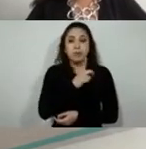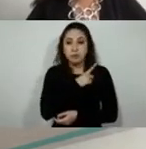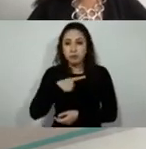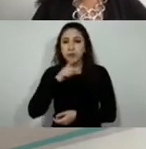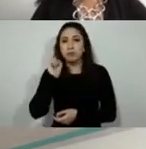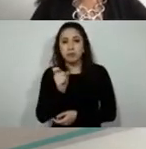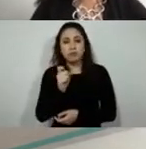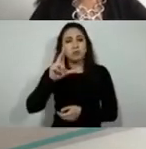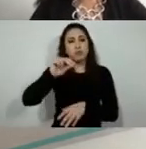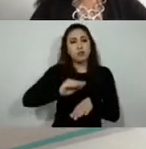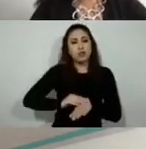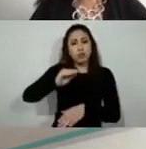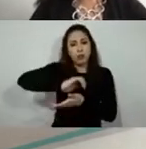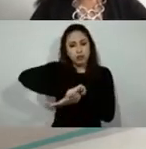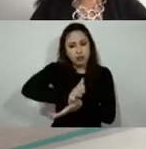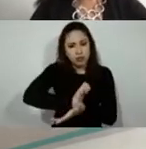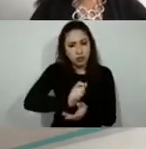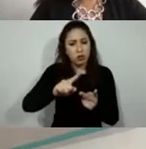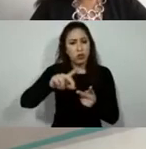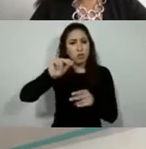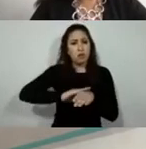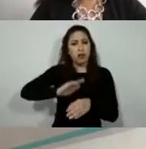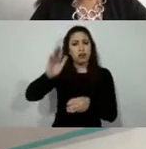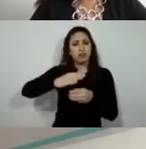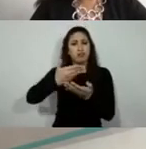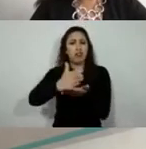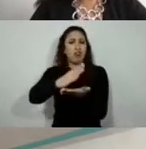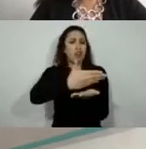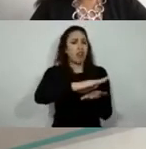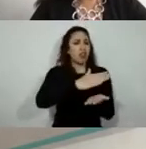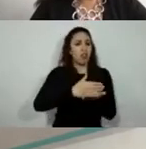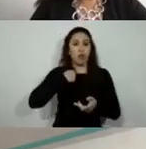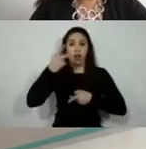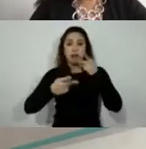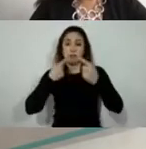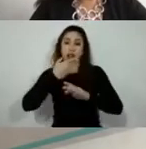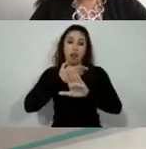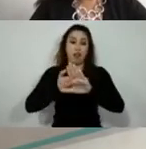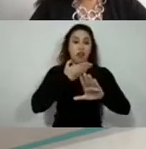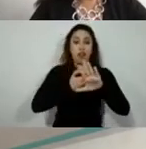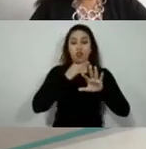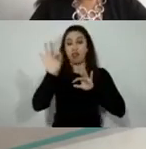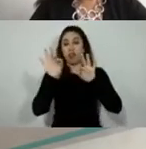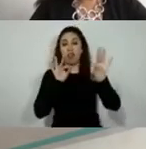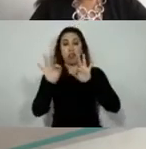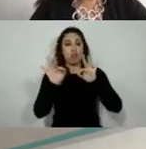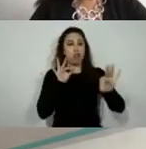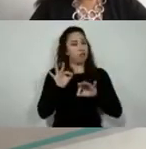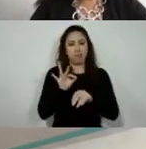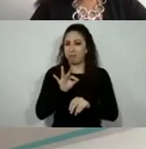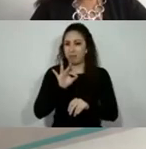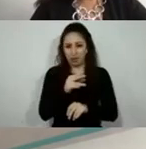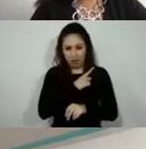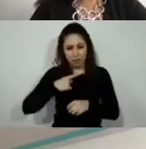discriminación, sin exclusión, porque hablar sin tener datos y sin tener elementos para decir